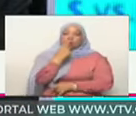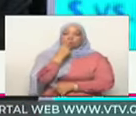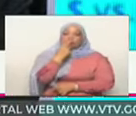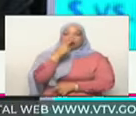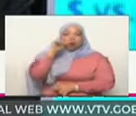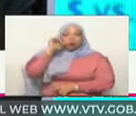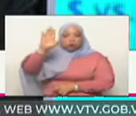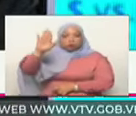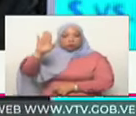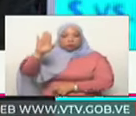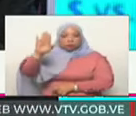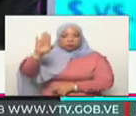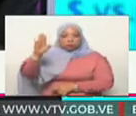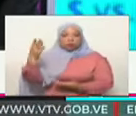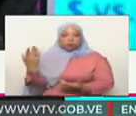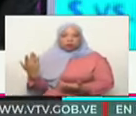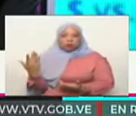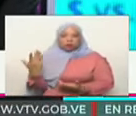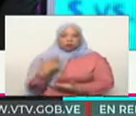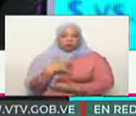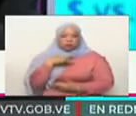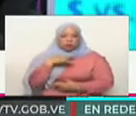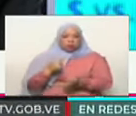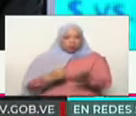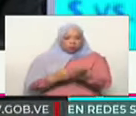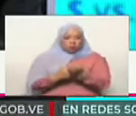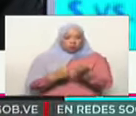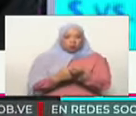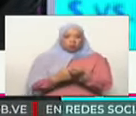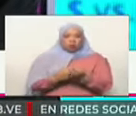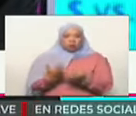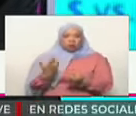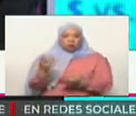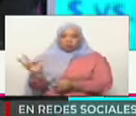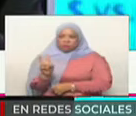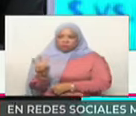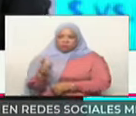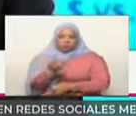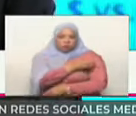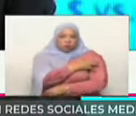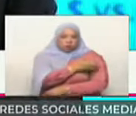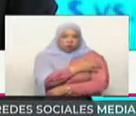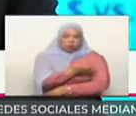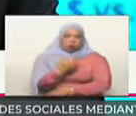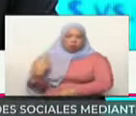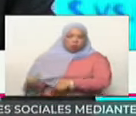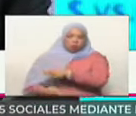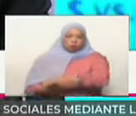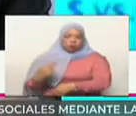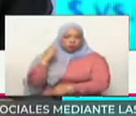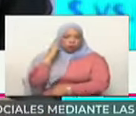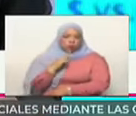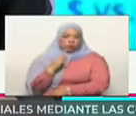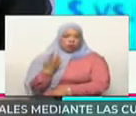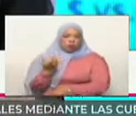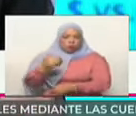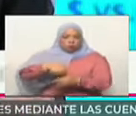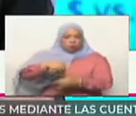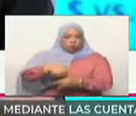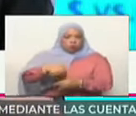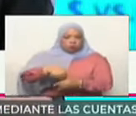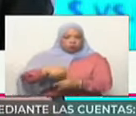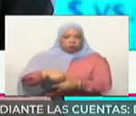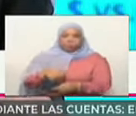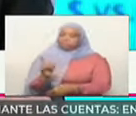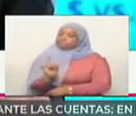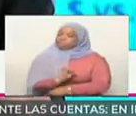un nazi, creyó que apoyar a los fascistas de Venezuela contra la revolución bolivariana le iba a dar voto. Al